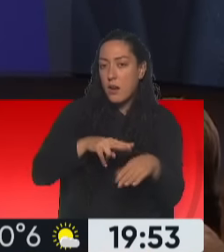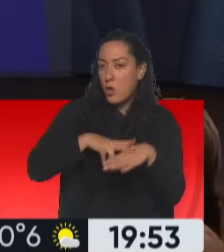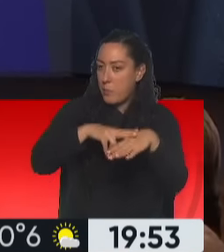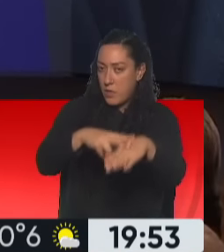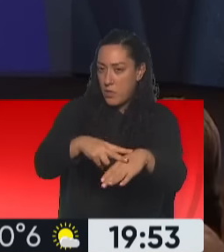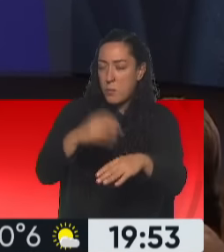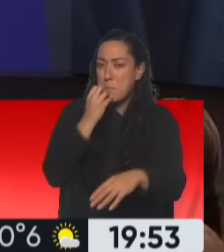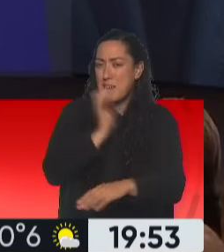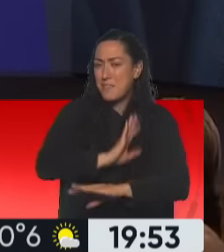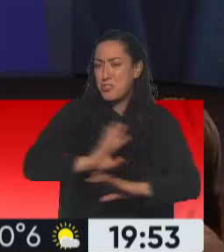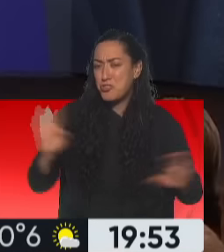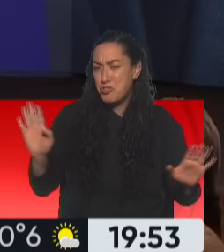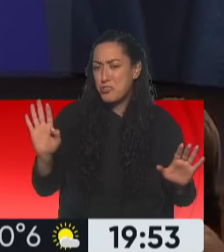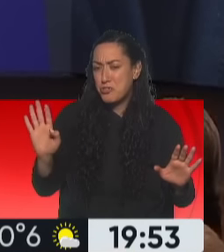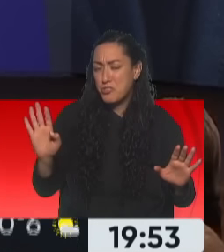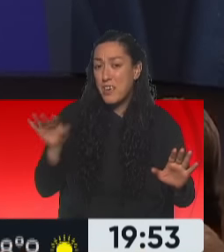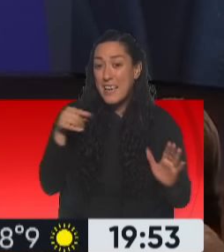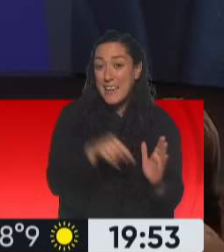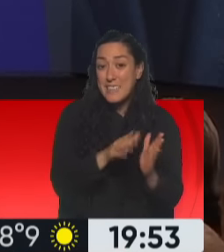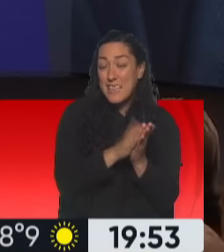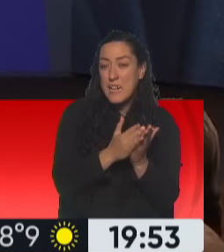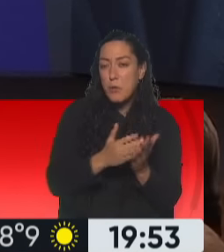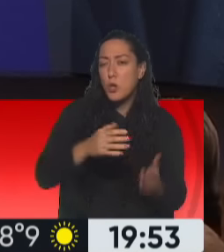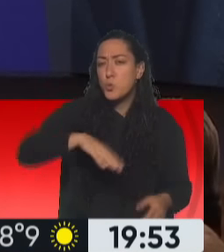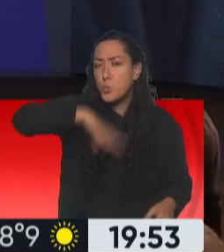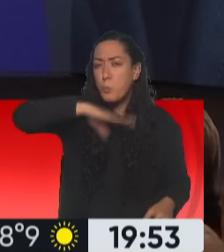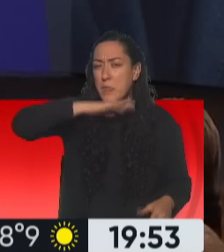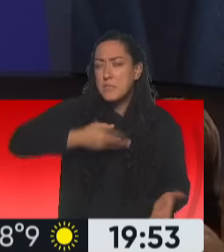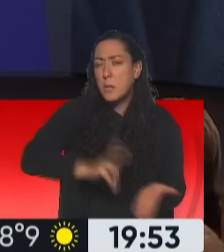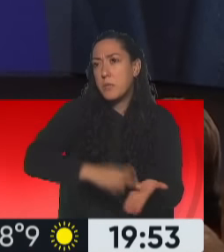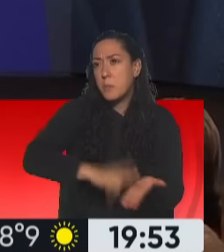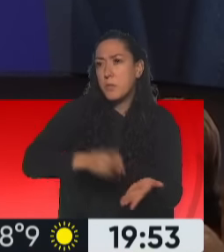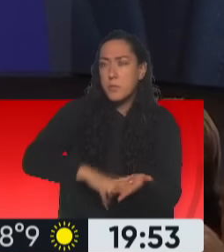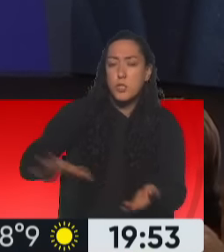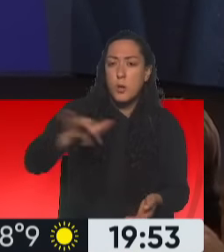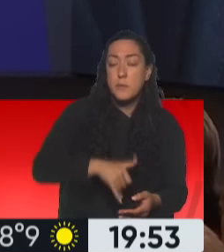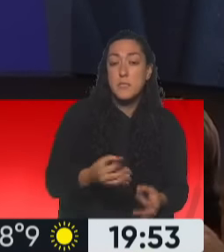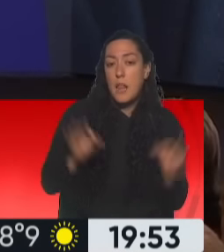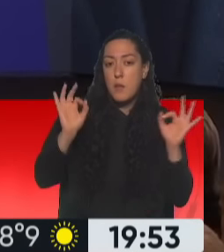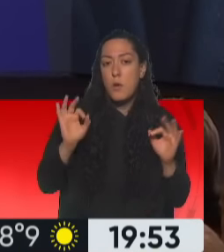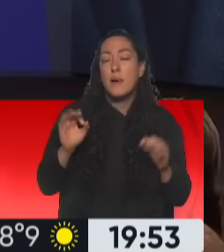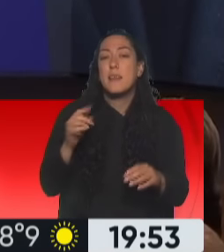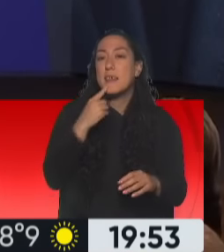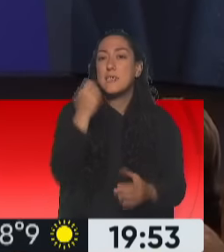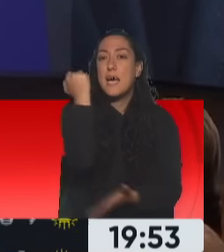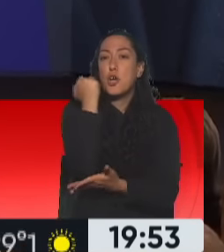es maravilloso el libro, evita un montón de estupideces que se repiten a diario. Se llama La economía en una